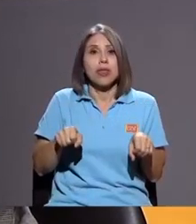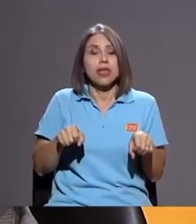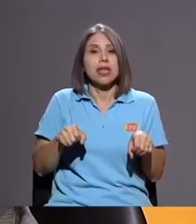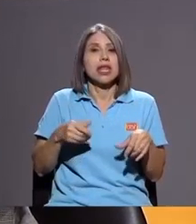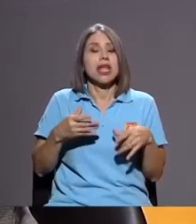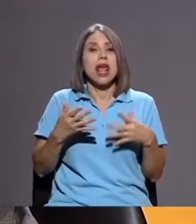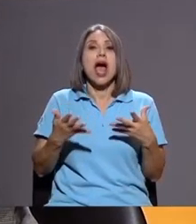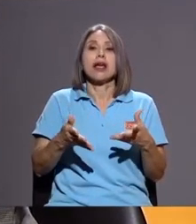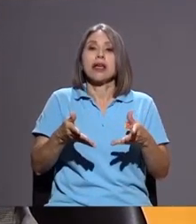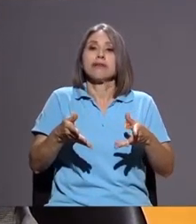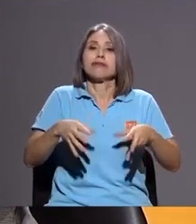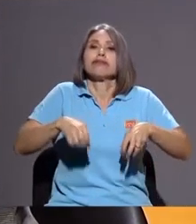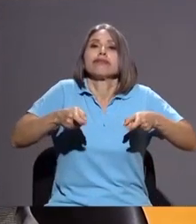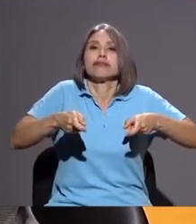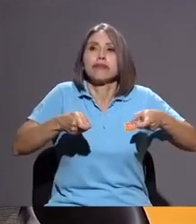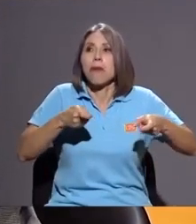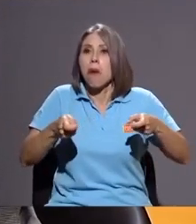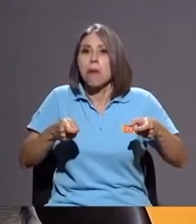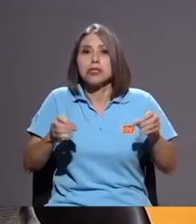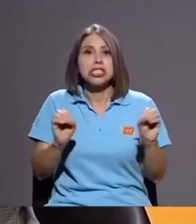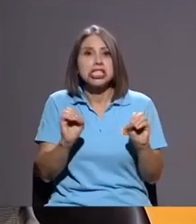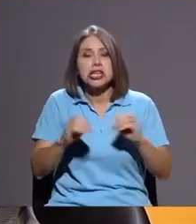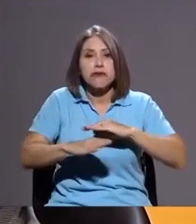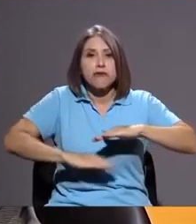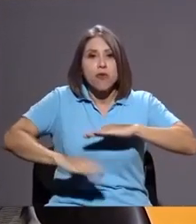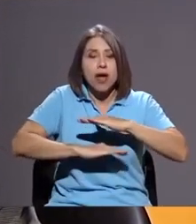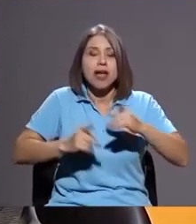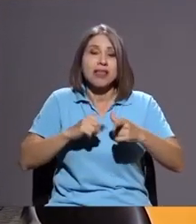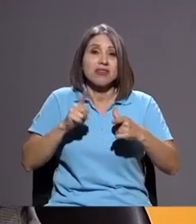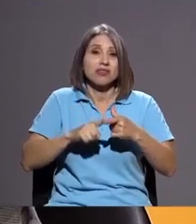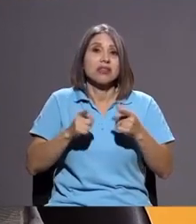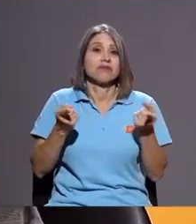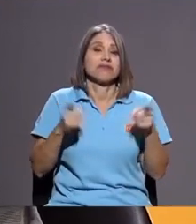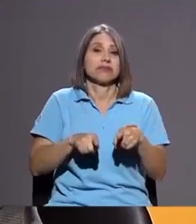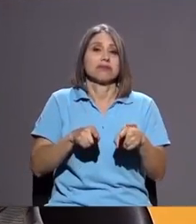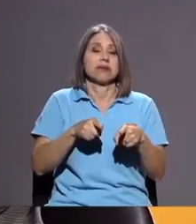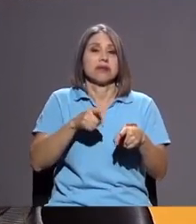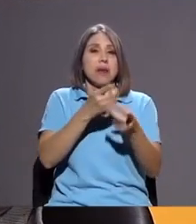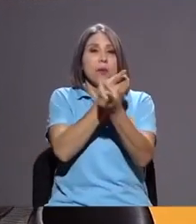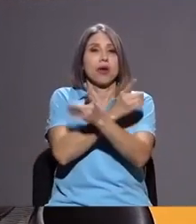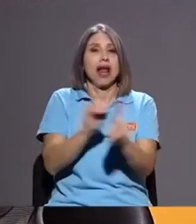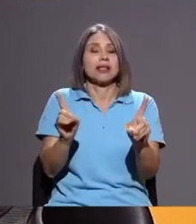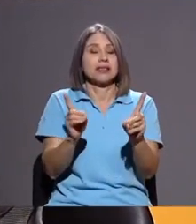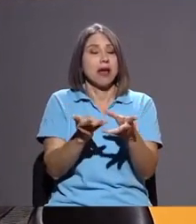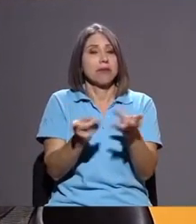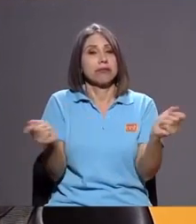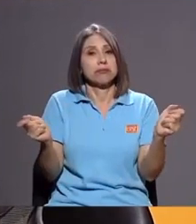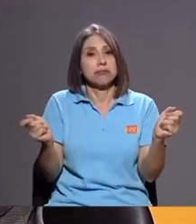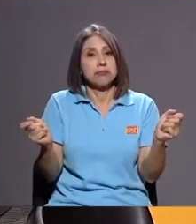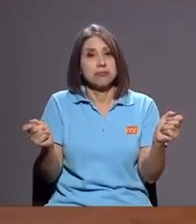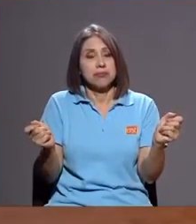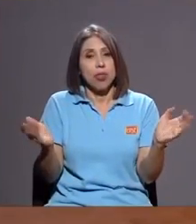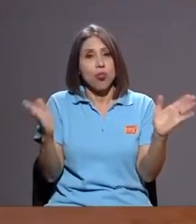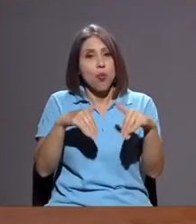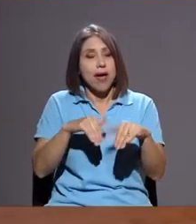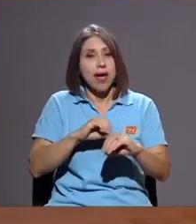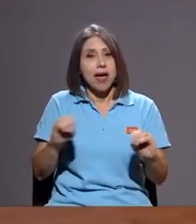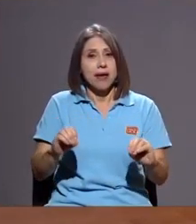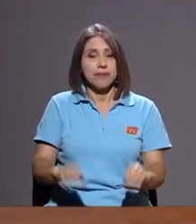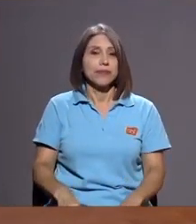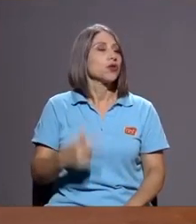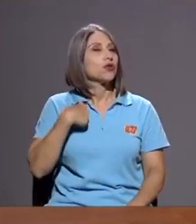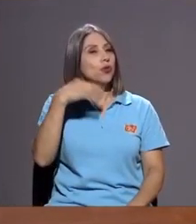en el poder judicial, con lo cual nuestra democracia desaparecería simplemente. Yo creo, don